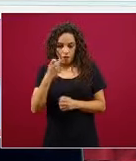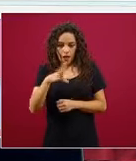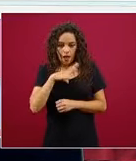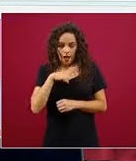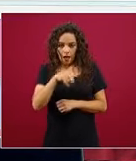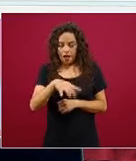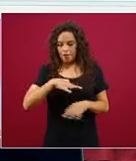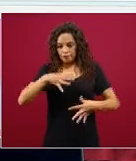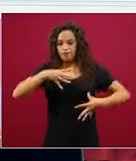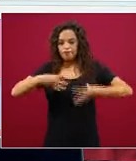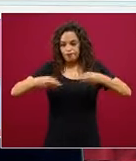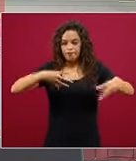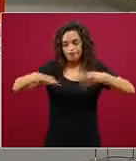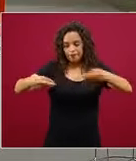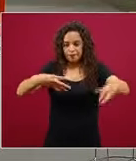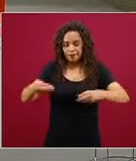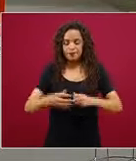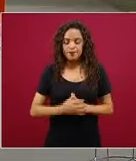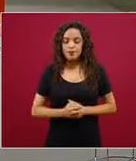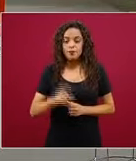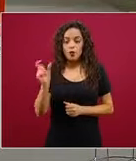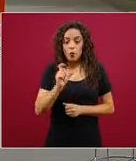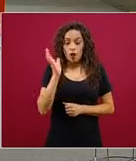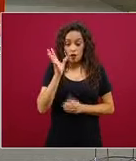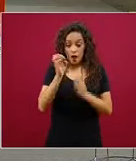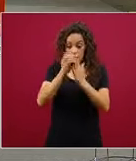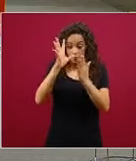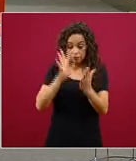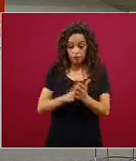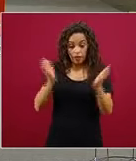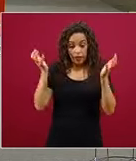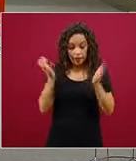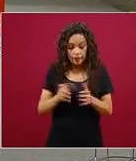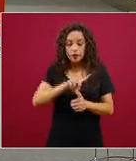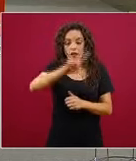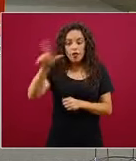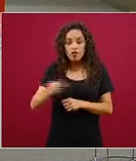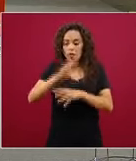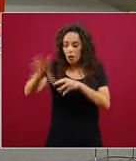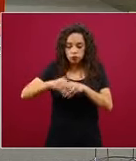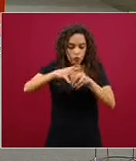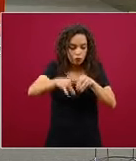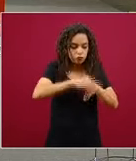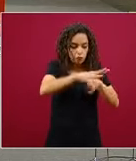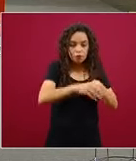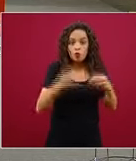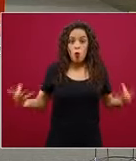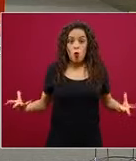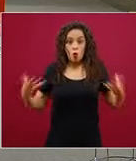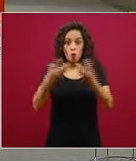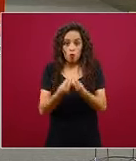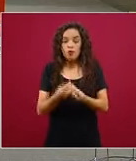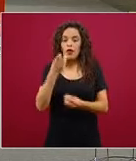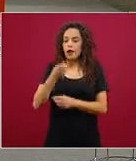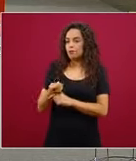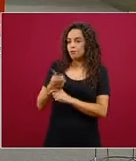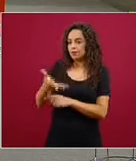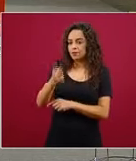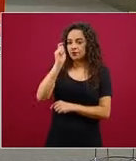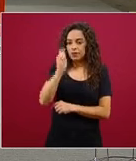epidemia. Cuando hacemos esa aplicación y lo sumamos a los casos confirmados, tenemos lo que nosotros denominamos los